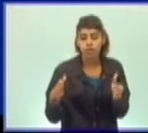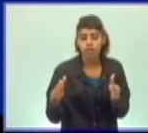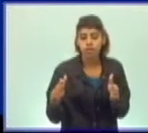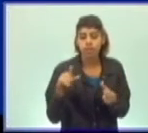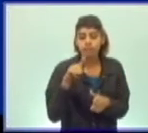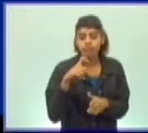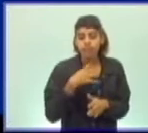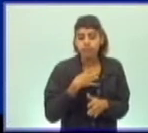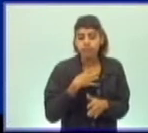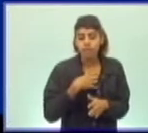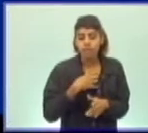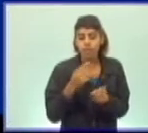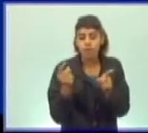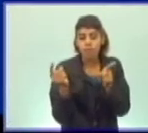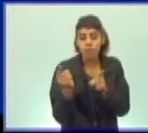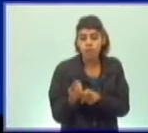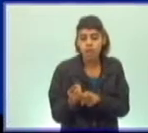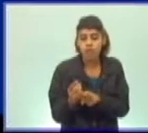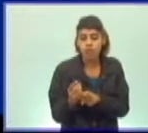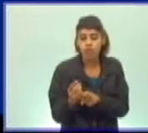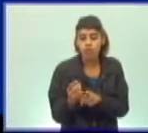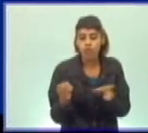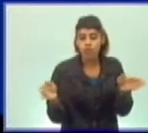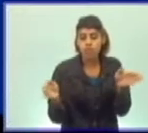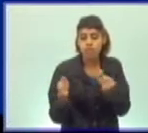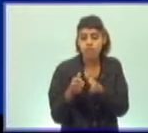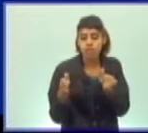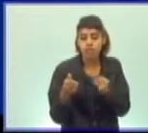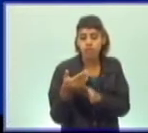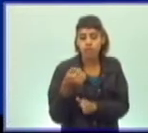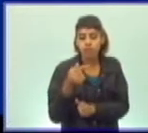presenta menor tamaño del átomo.